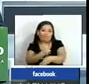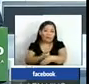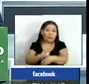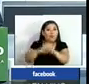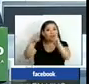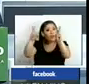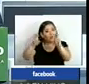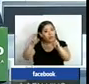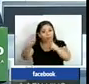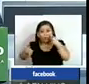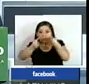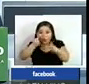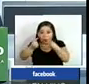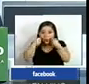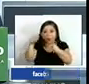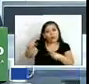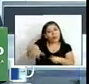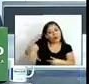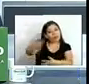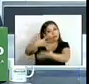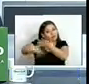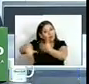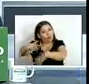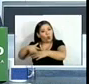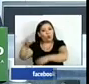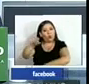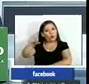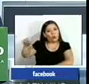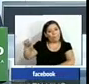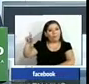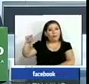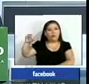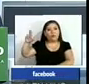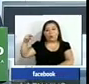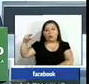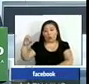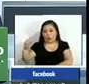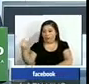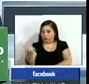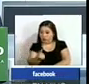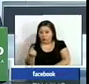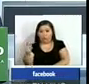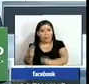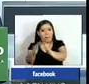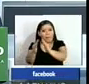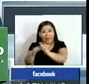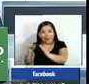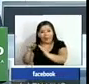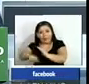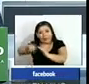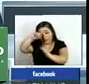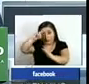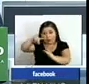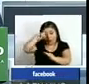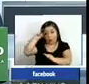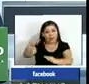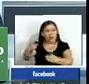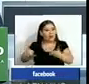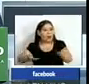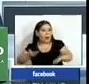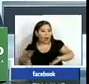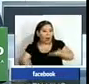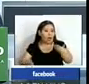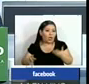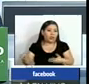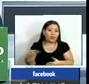turismo. En la playa El Tunco, por ejemplo, en el departamento de La Libertad, las personas que ahí viven, que ahí trabajan y que tienen negocios ahí,